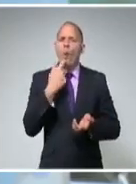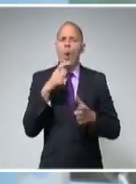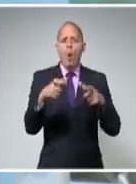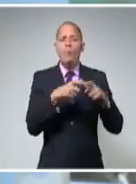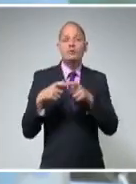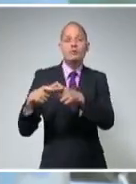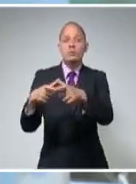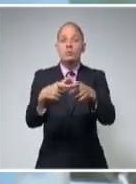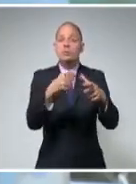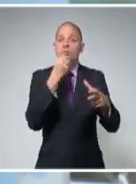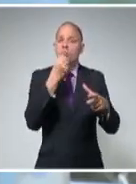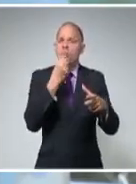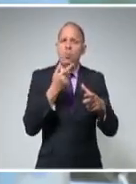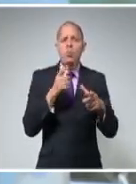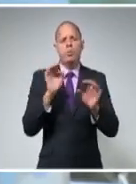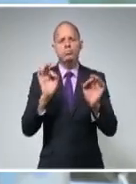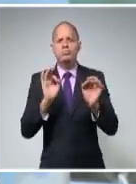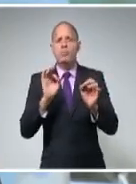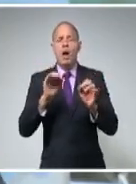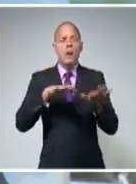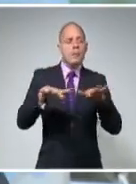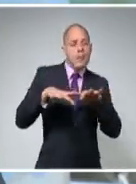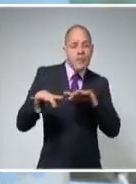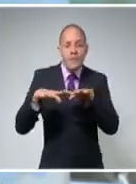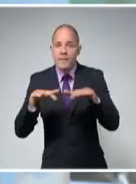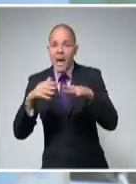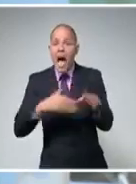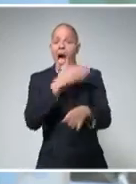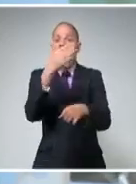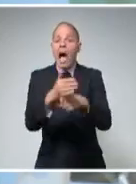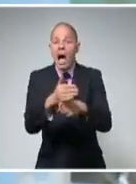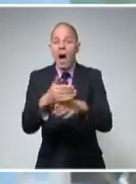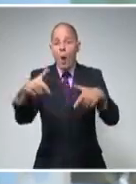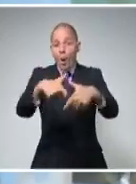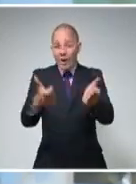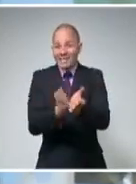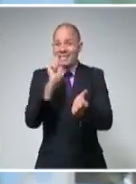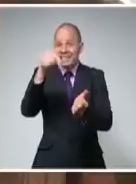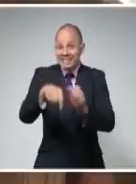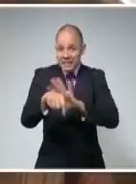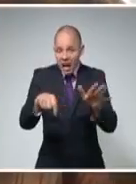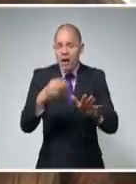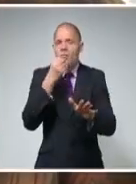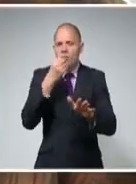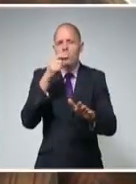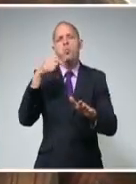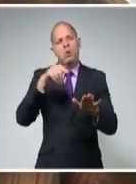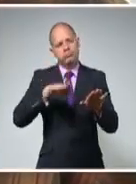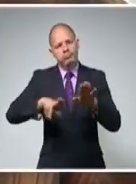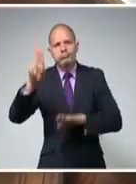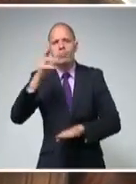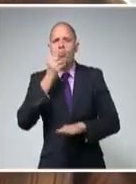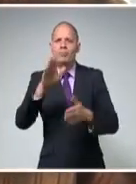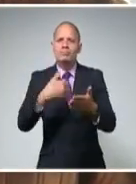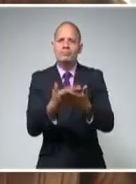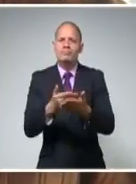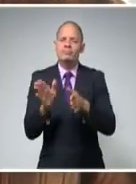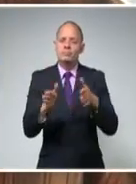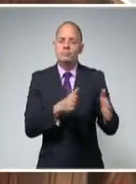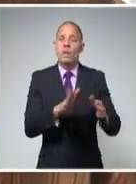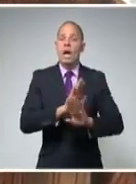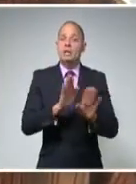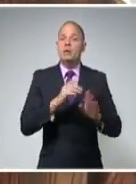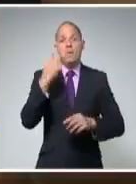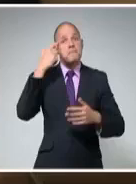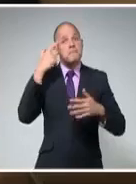trabajo para poder llegar al Congreso más preparado y poder aportar a lo que en realidad el país necesita. Yo creo que en un entorno distinto, con